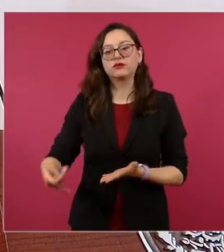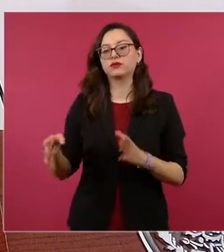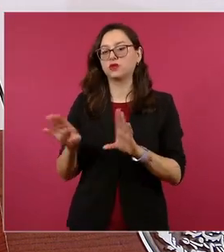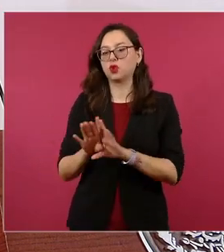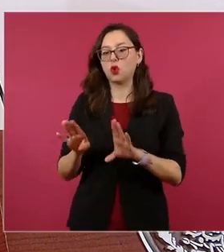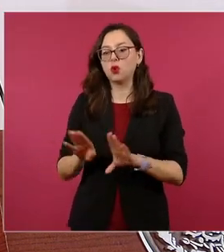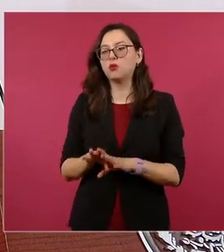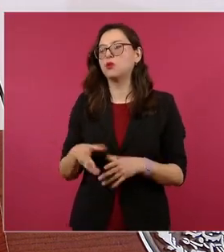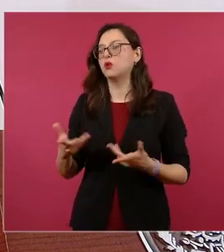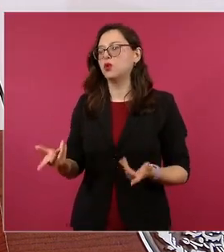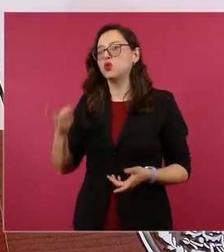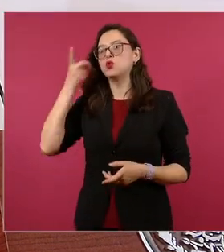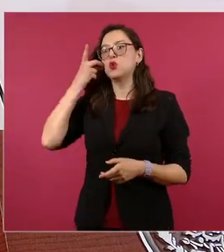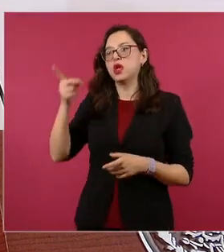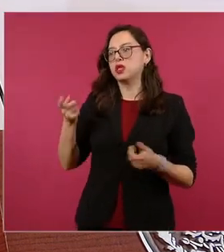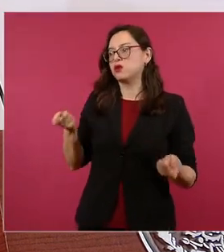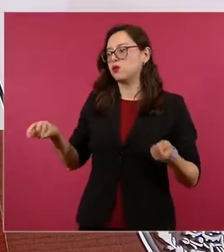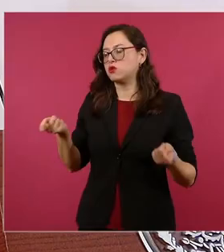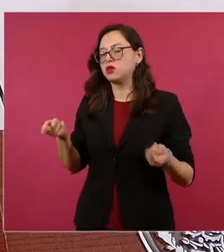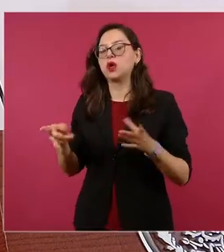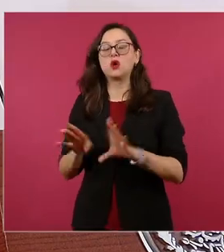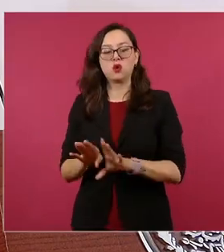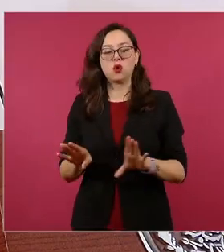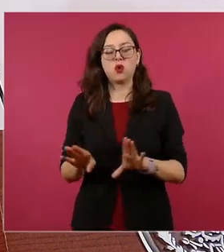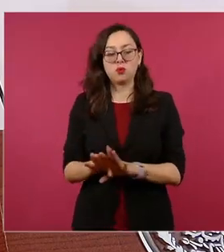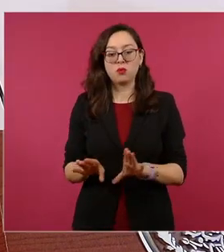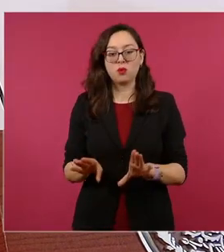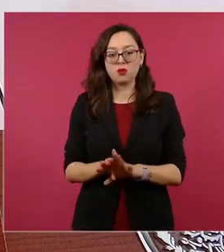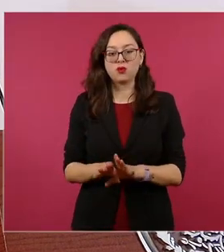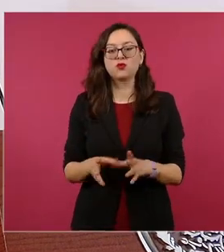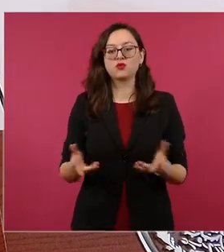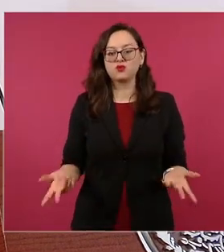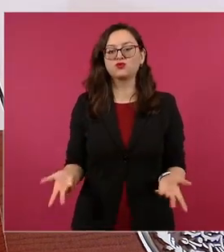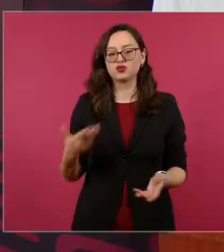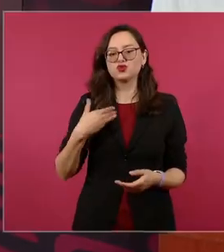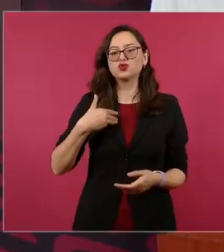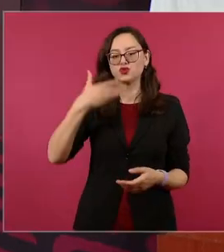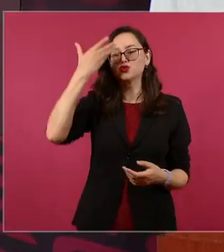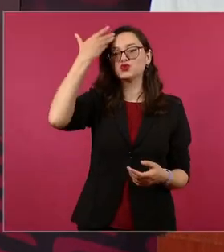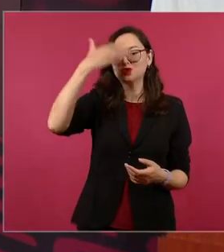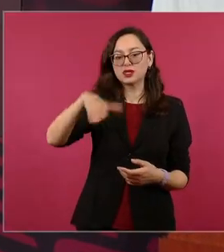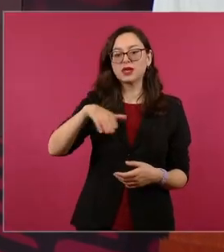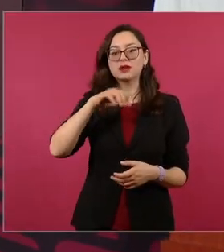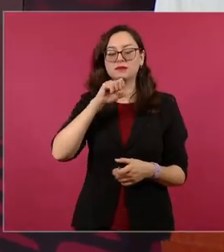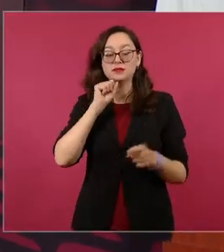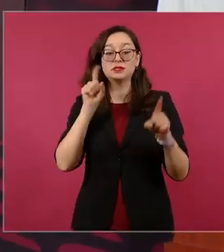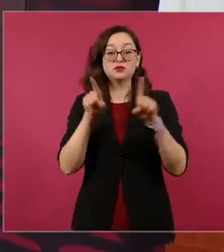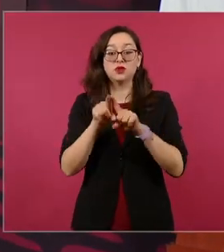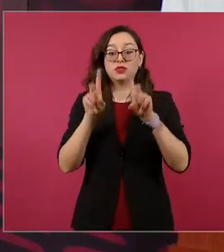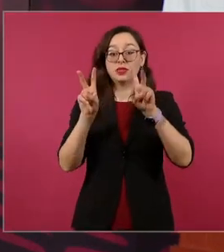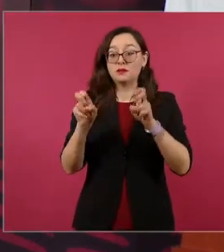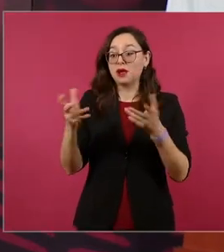tierra, sé cómo era la ayuda mutua, el tequio,